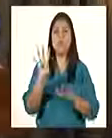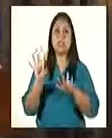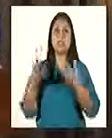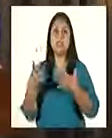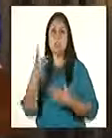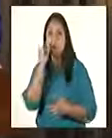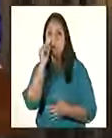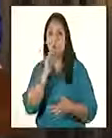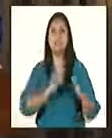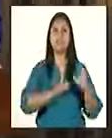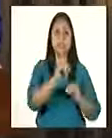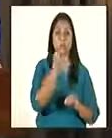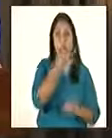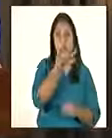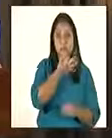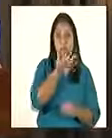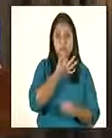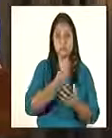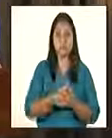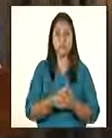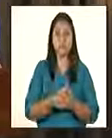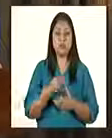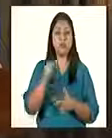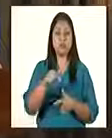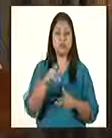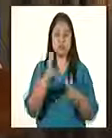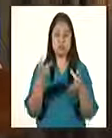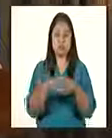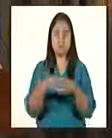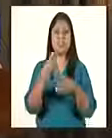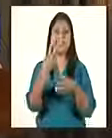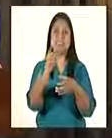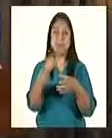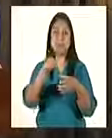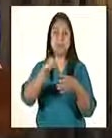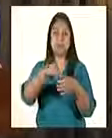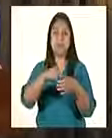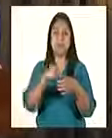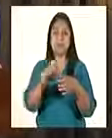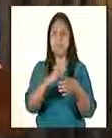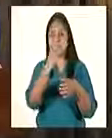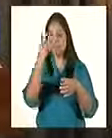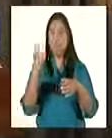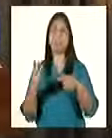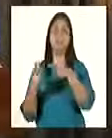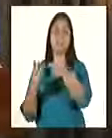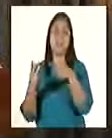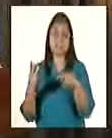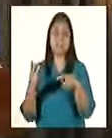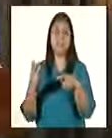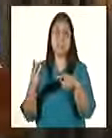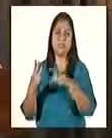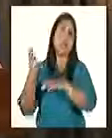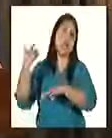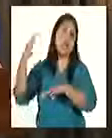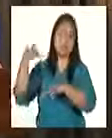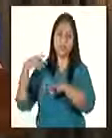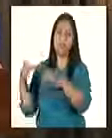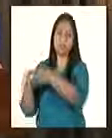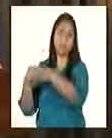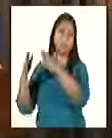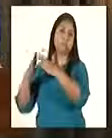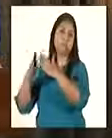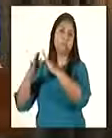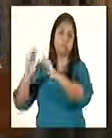de los cuales son hombres y 11 son mujeres. De esos 30 casos hay 3 personas que corresponden a personas que estaban en